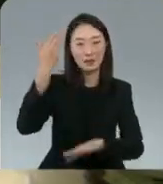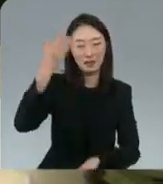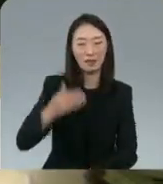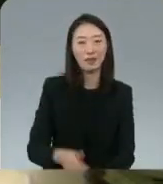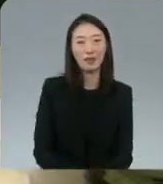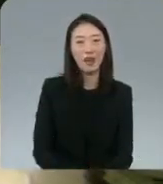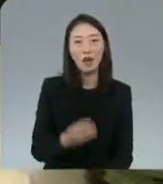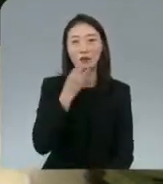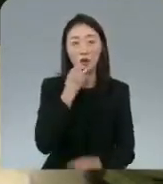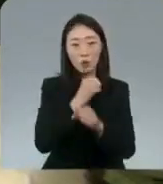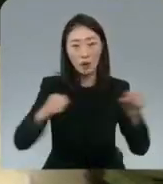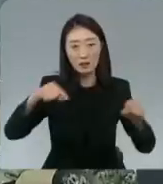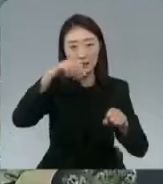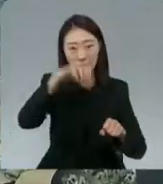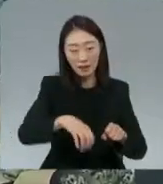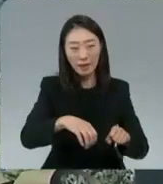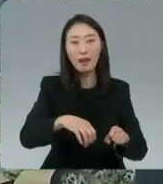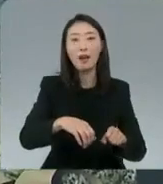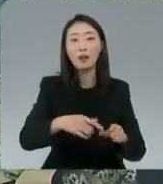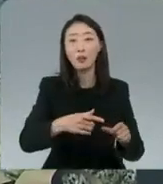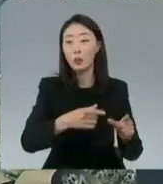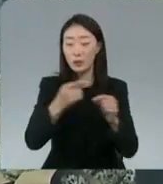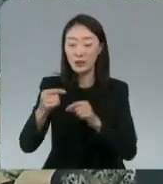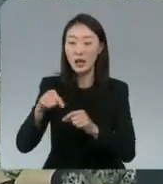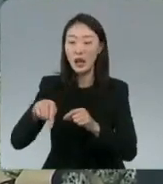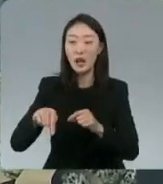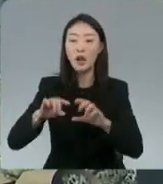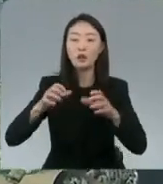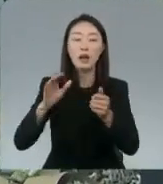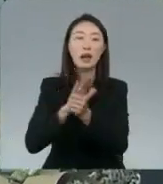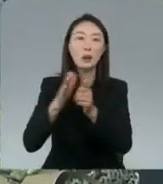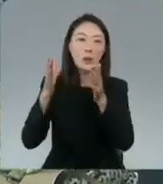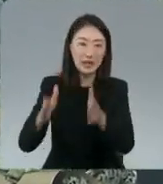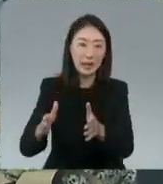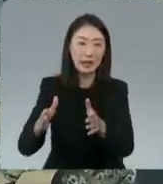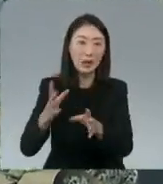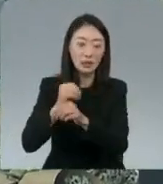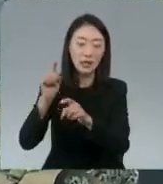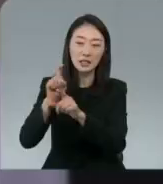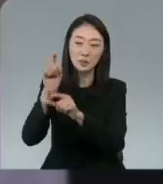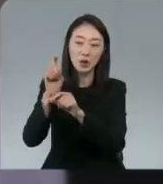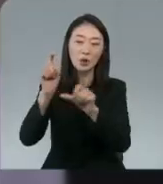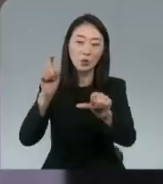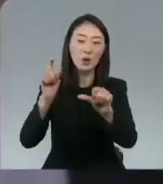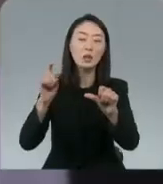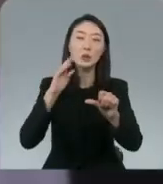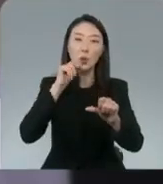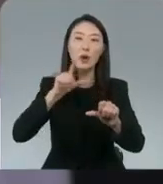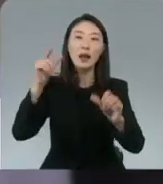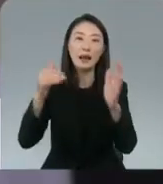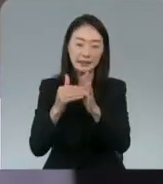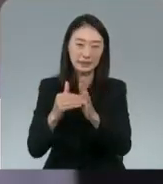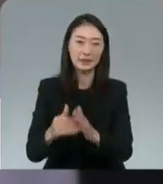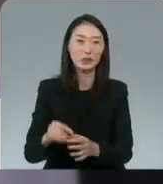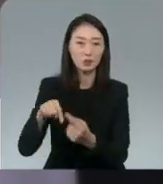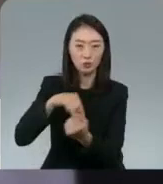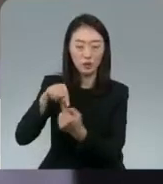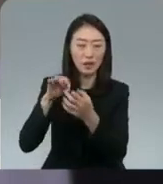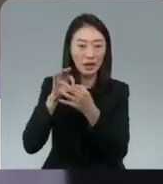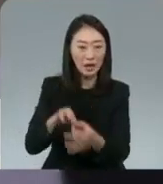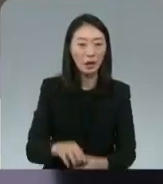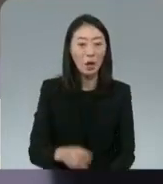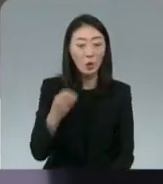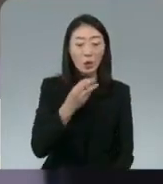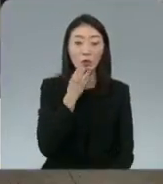ofrecerá el apoyo logístico necesario no solo a los familiares de las víctimas sino a todos los ciudadanos que se sientan traumatizados por el trágico